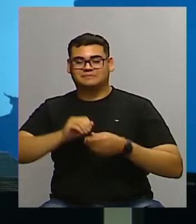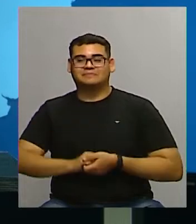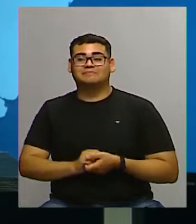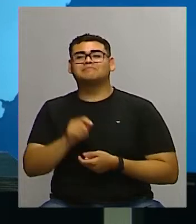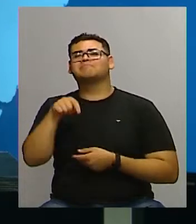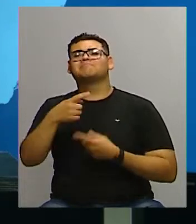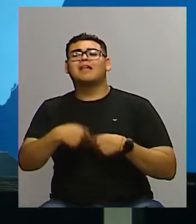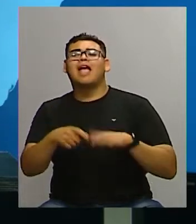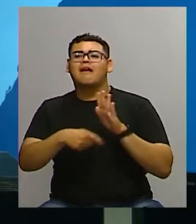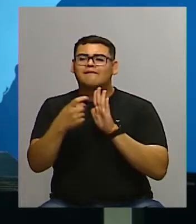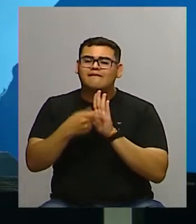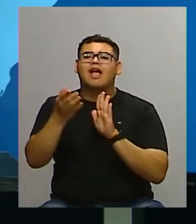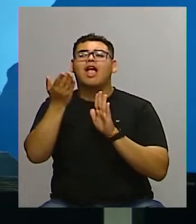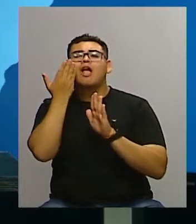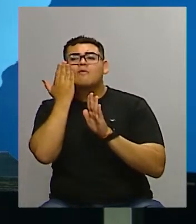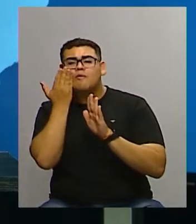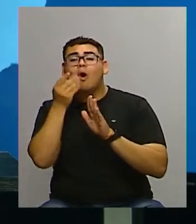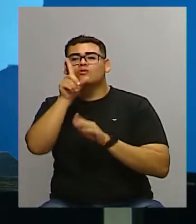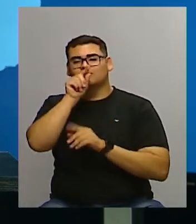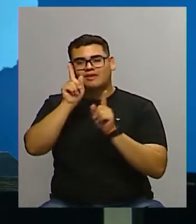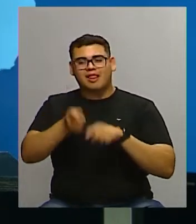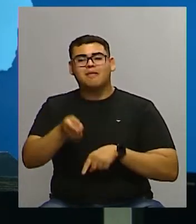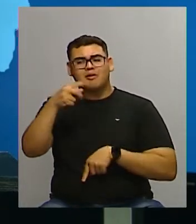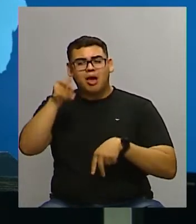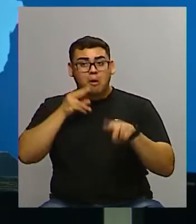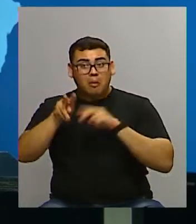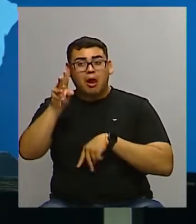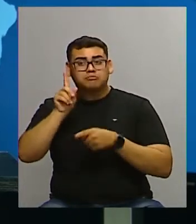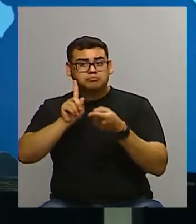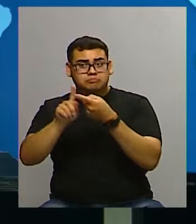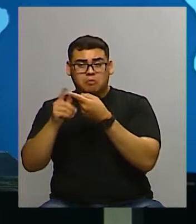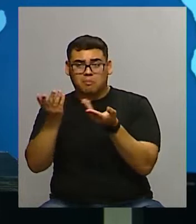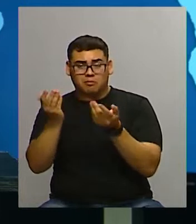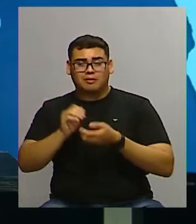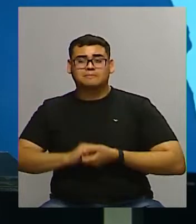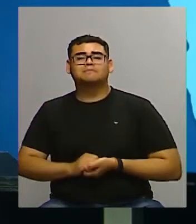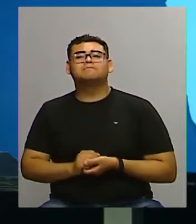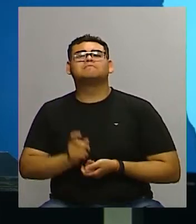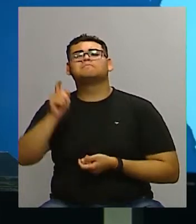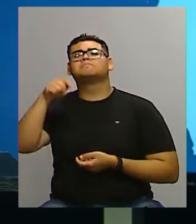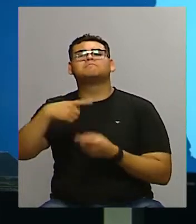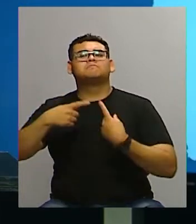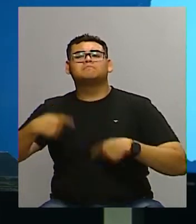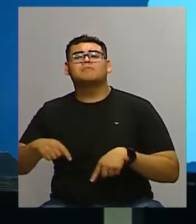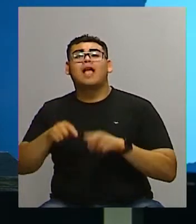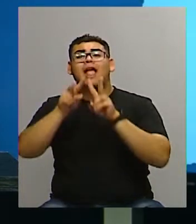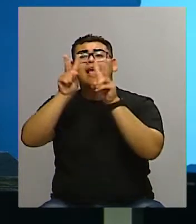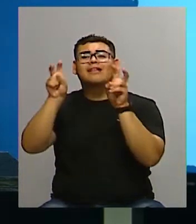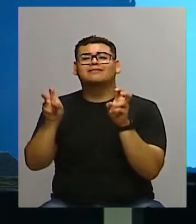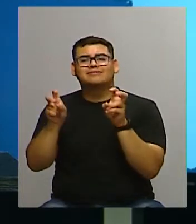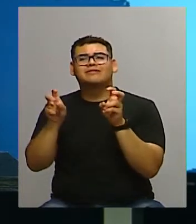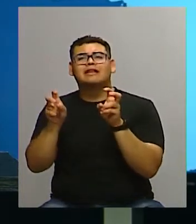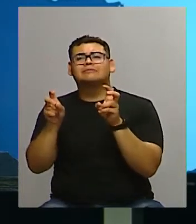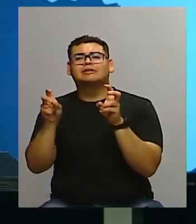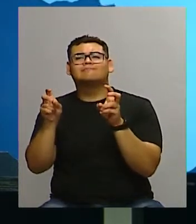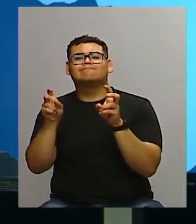estamos en Instagram, en Facebook y también en Twitter. Lo decimos por si ustedes quieren comunicarse con nosotros. Hoy vamos a desarrollar un tema vinculado con algo que está